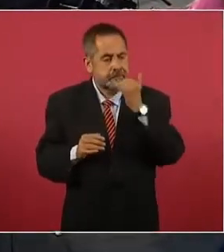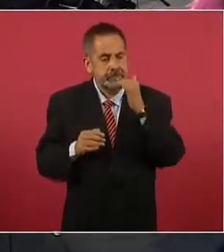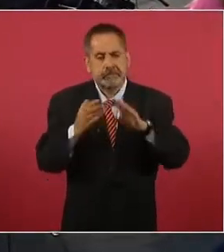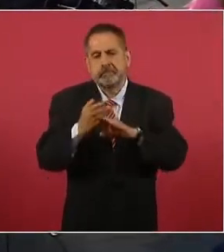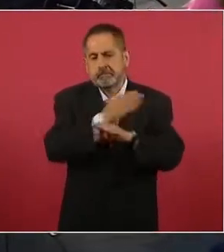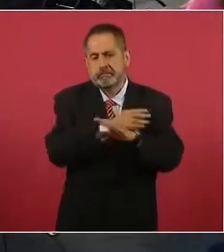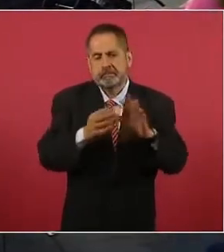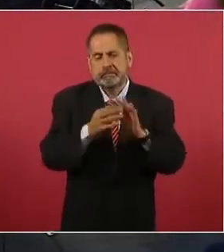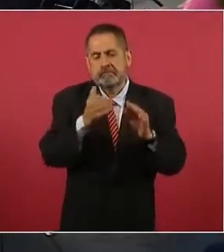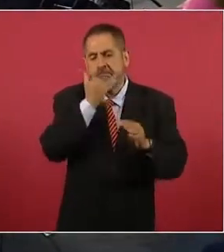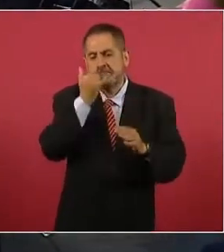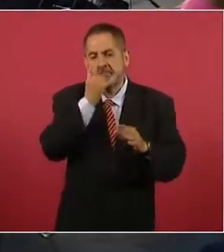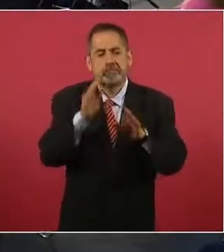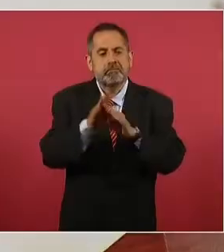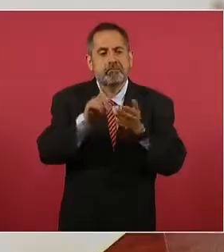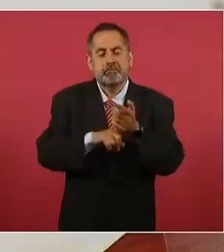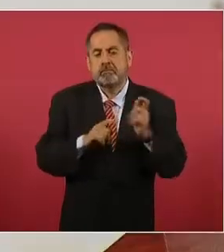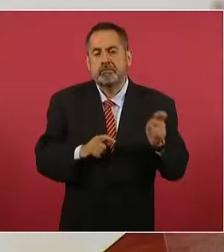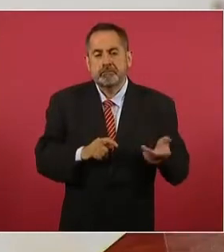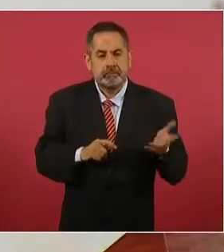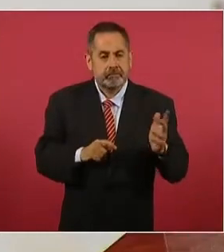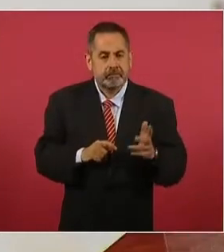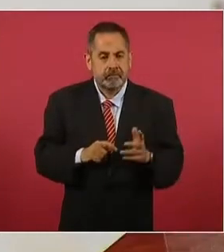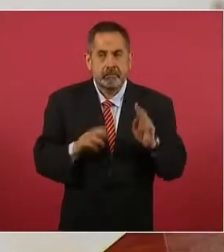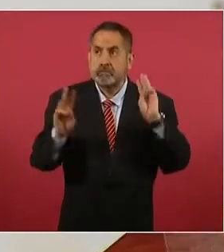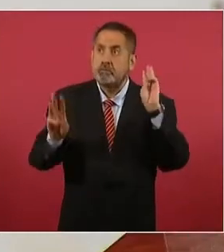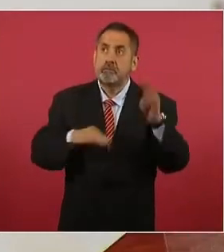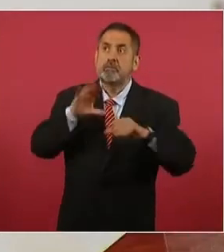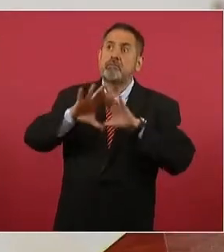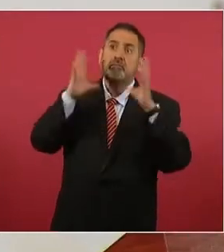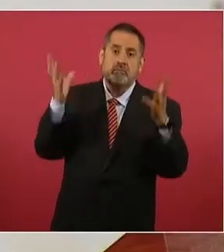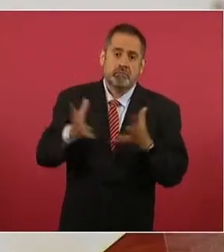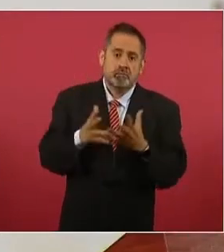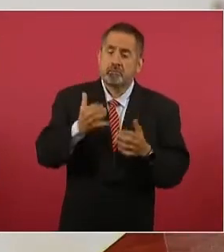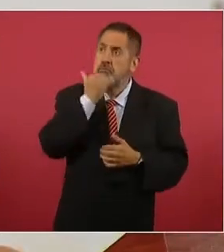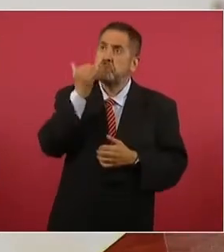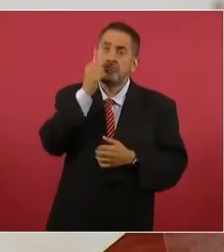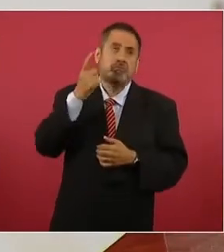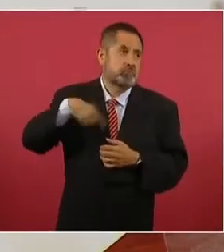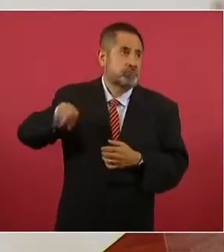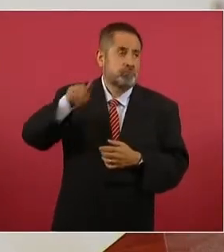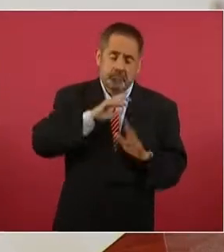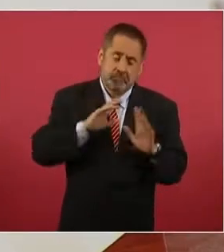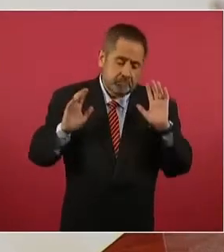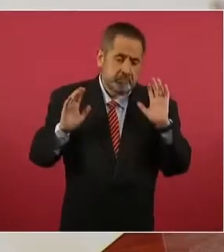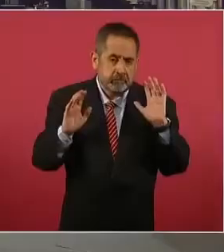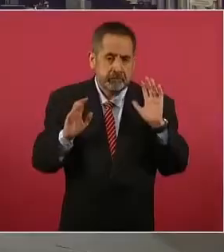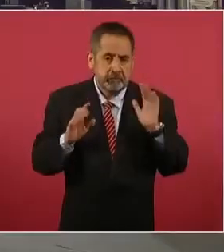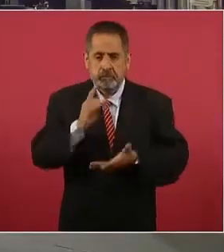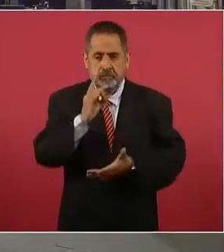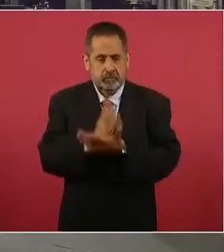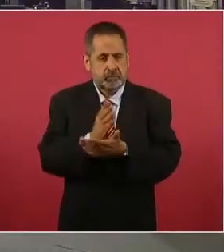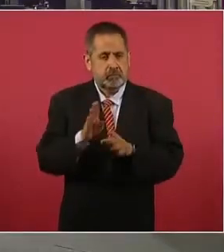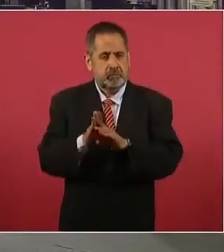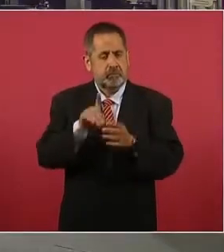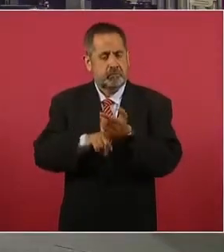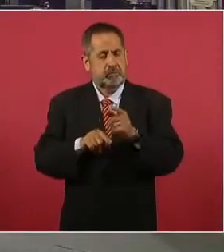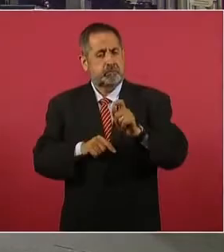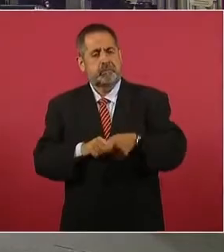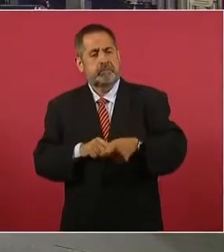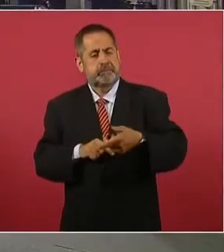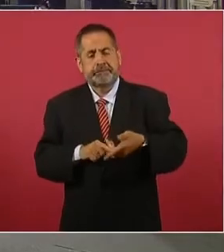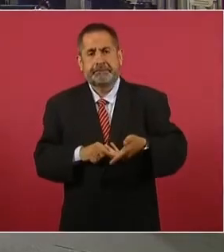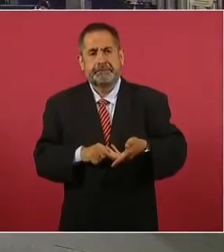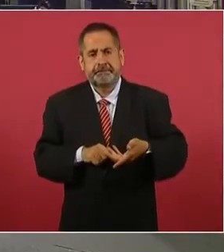cometieron a nivel mundial, que eso no tiene que ver solo con los